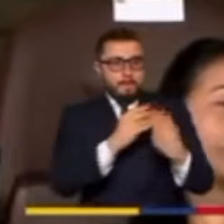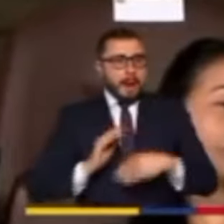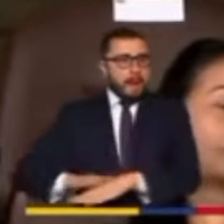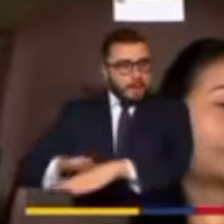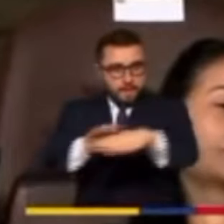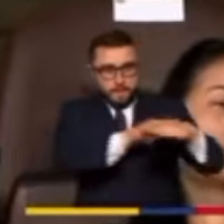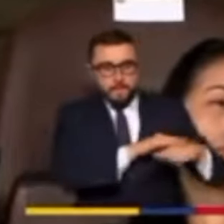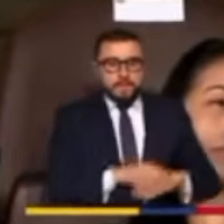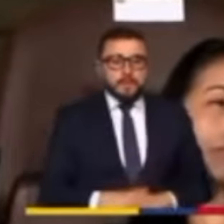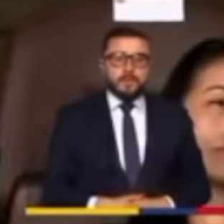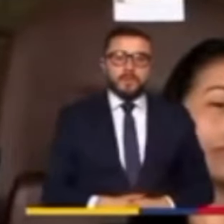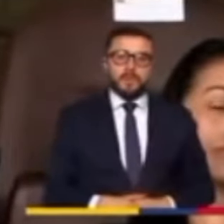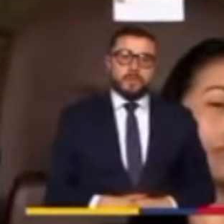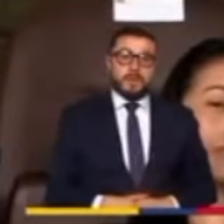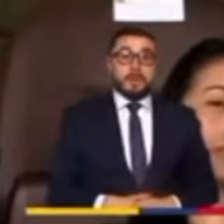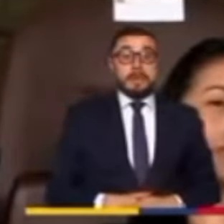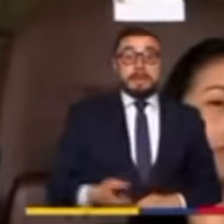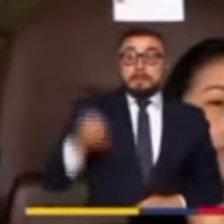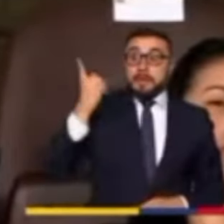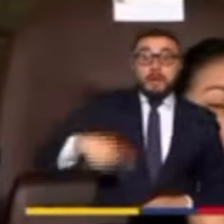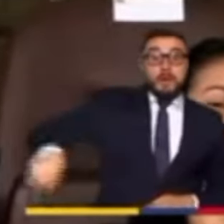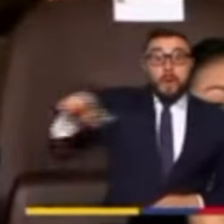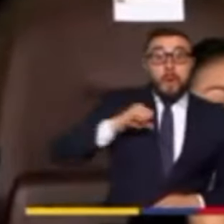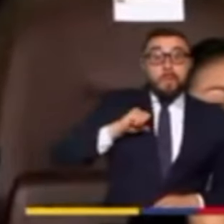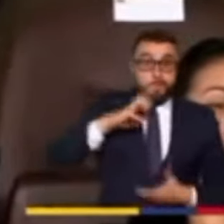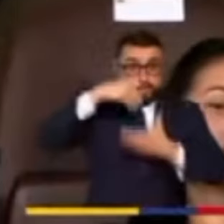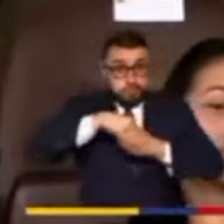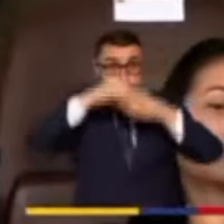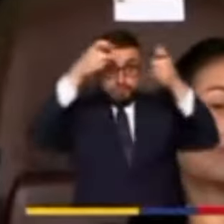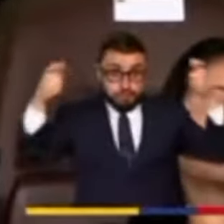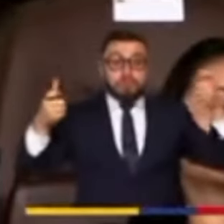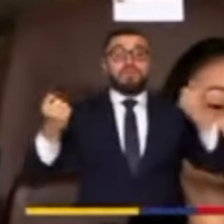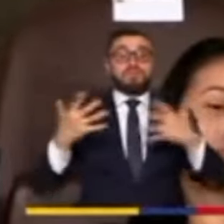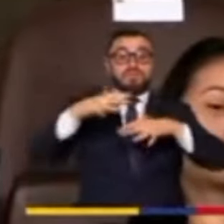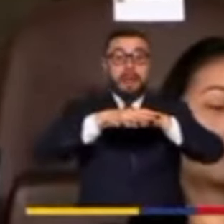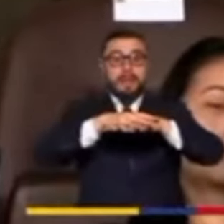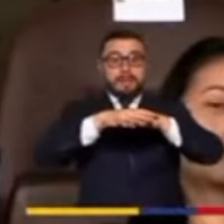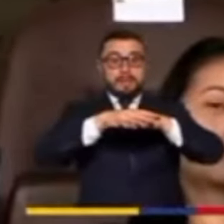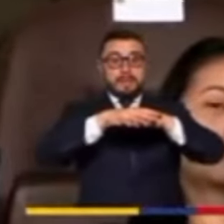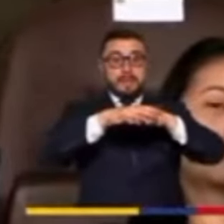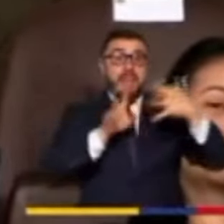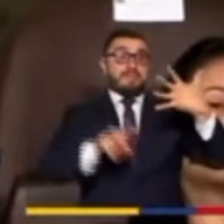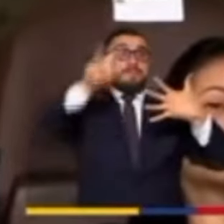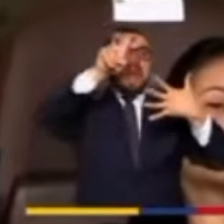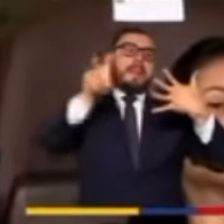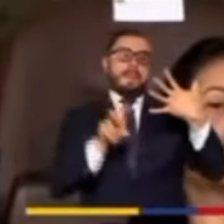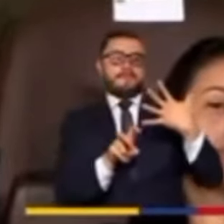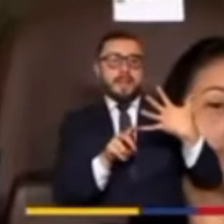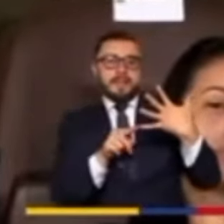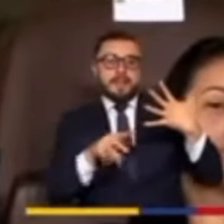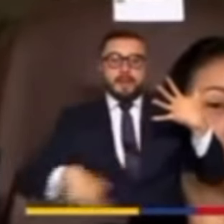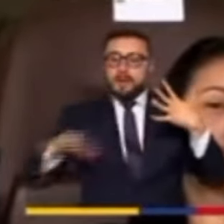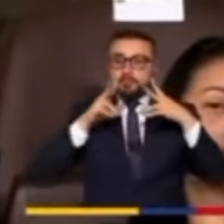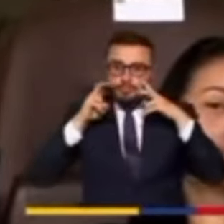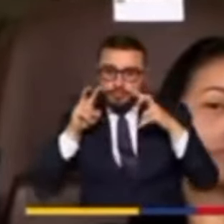y compañeras. Si alguien, porque tienen redes aún internas, de bajo nivel,